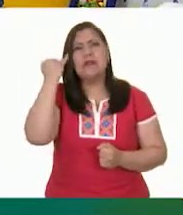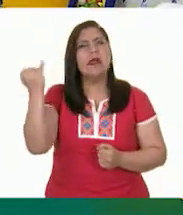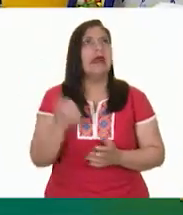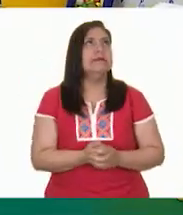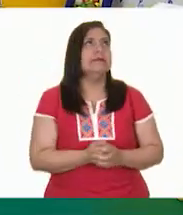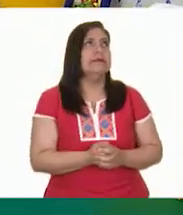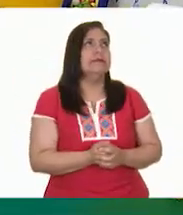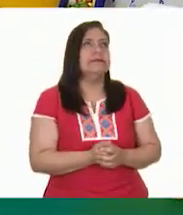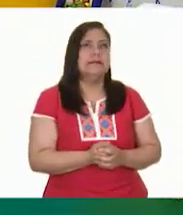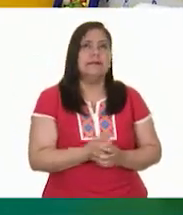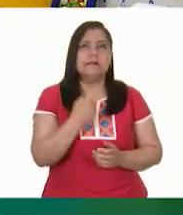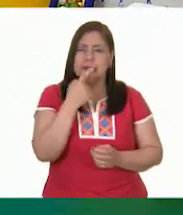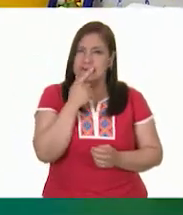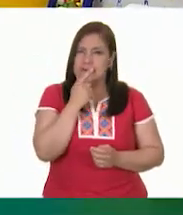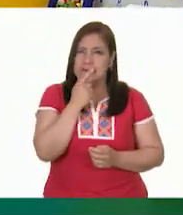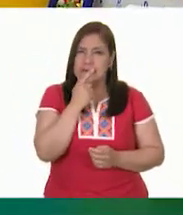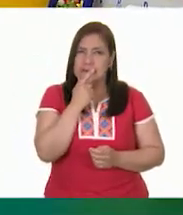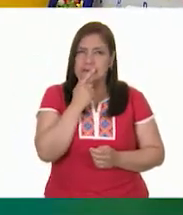casi todo